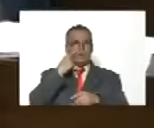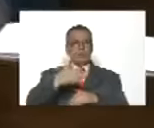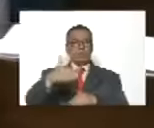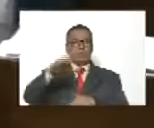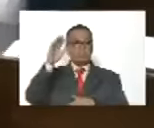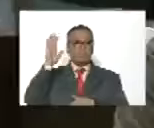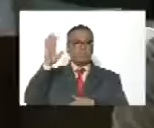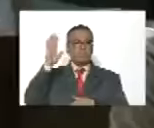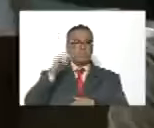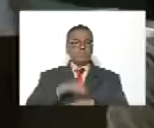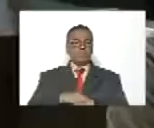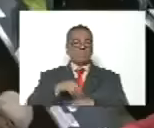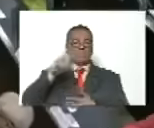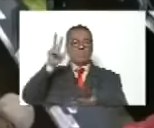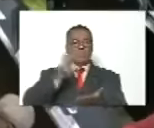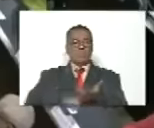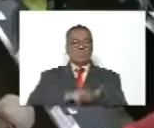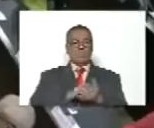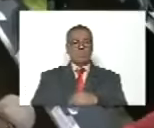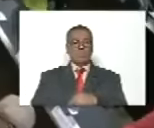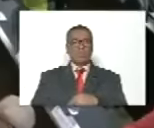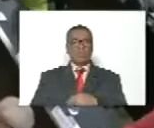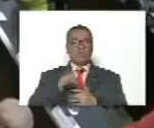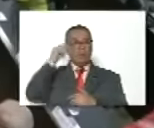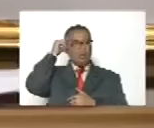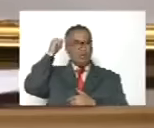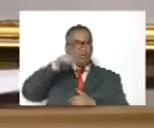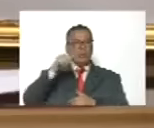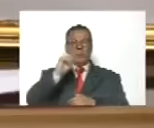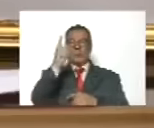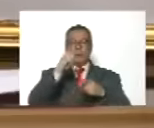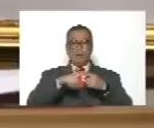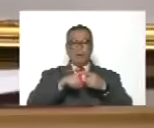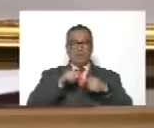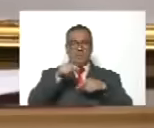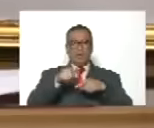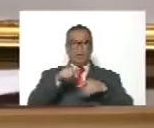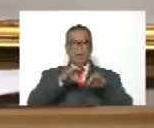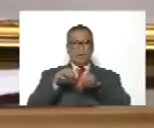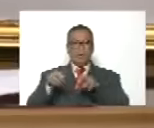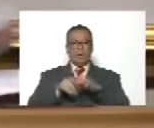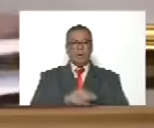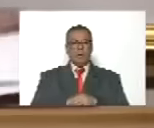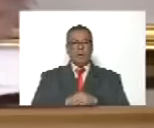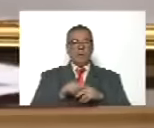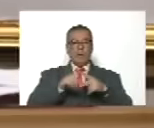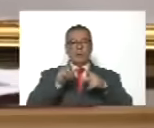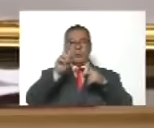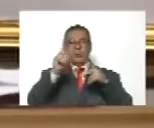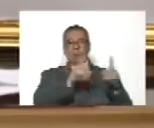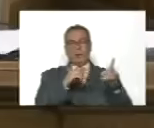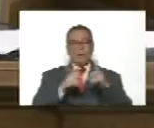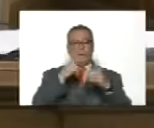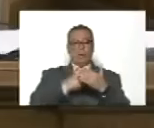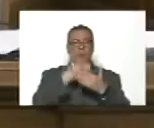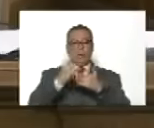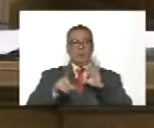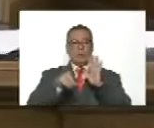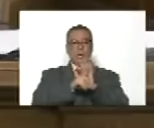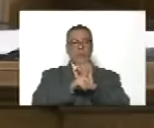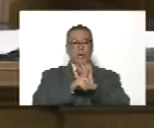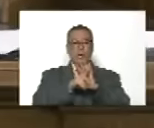costumbre. Queda aprobado el orden del día. Primer punto del orden del día, ciudadana secretaria. Segunda discusión del proyecto de